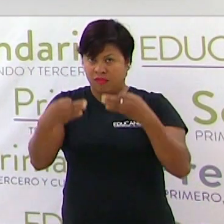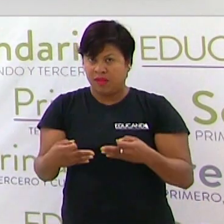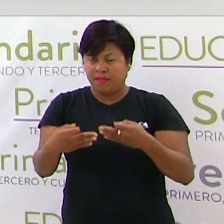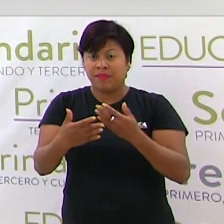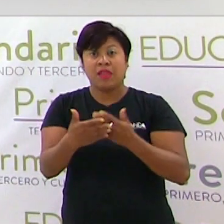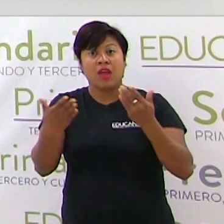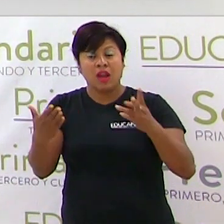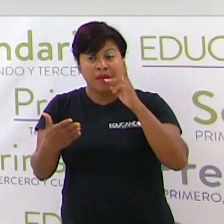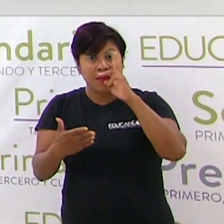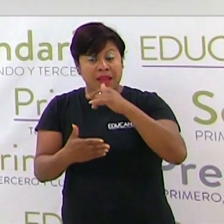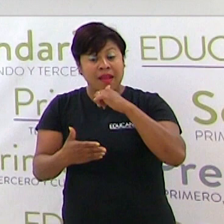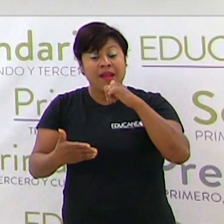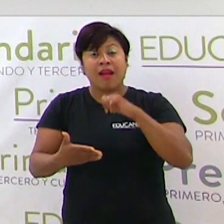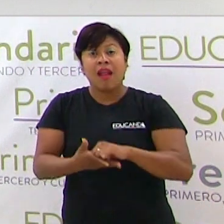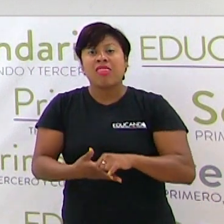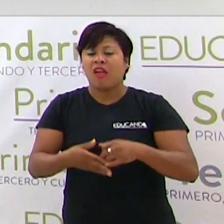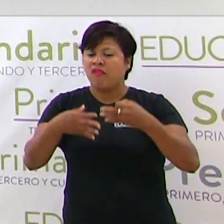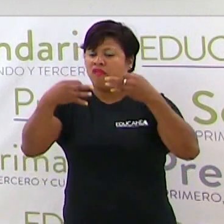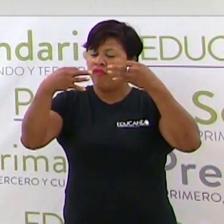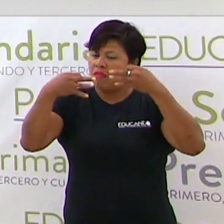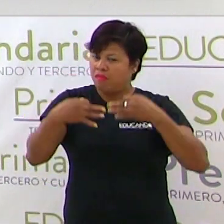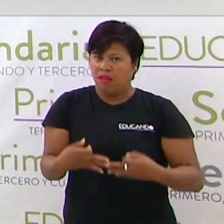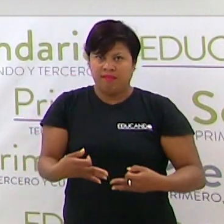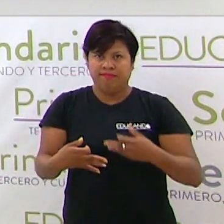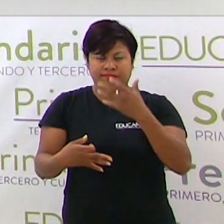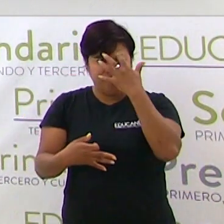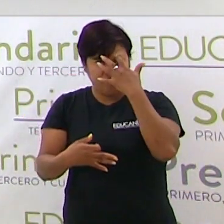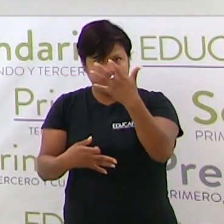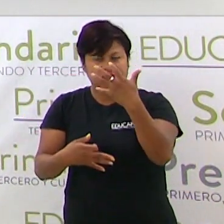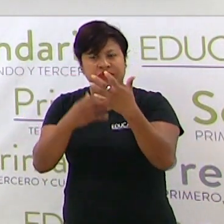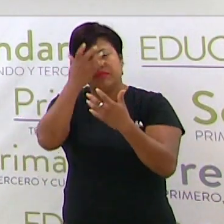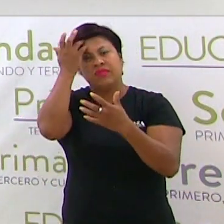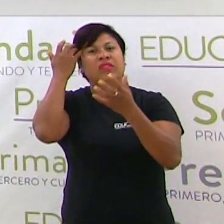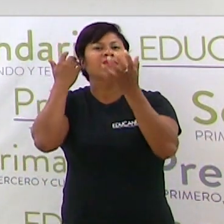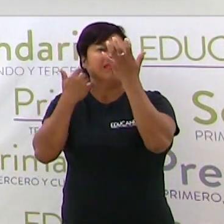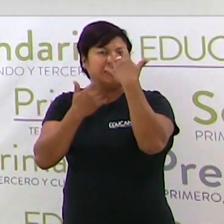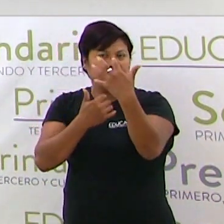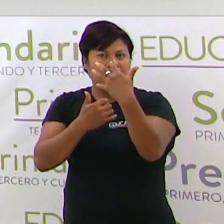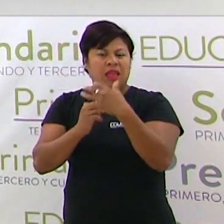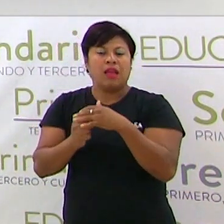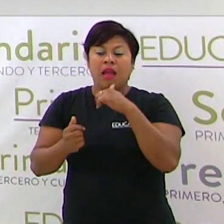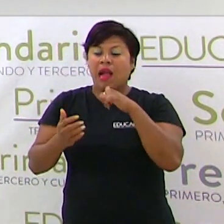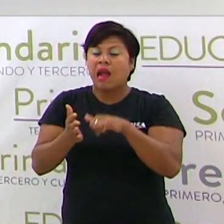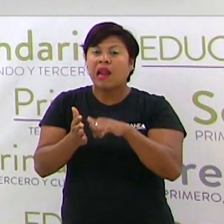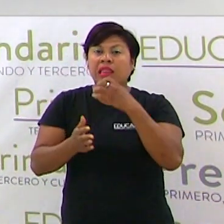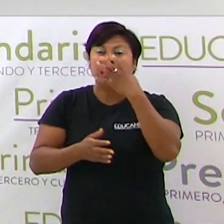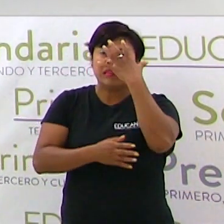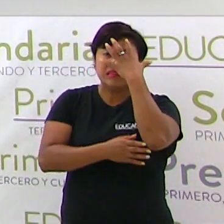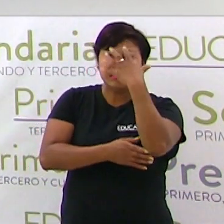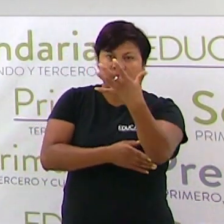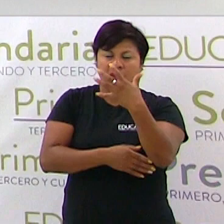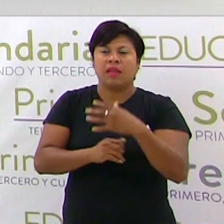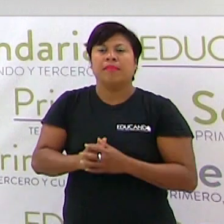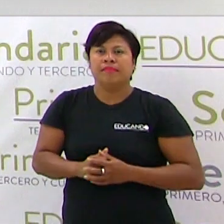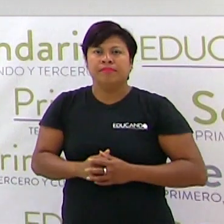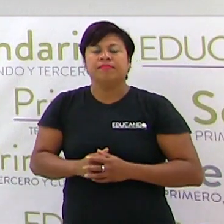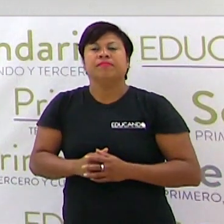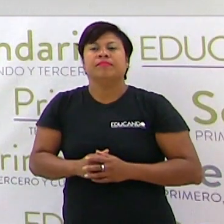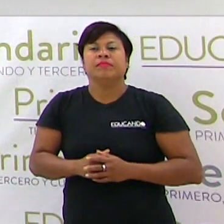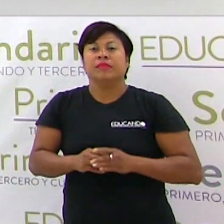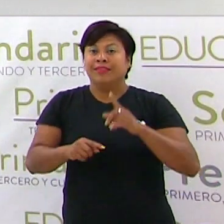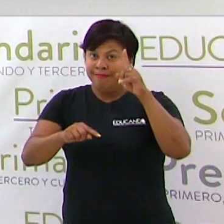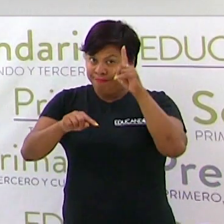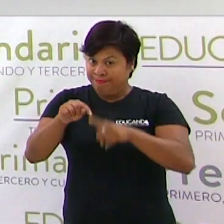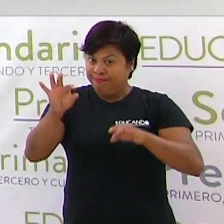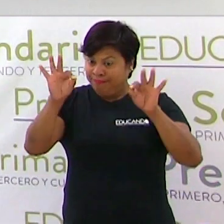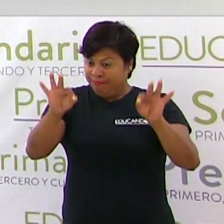un ejemplo de una carta formal, ¿sí? Seria, pues. Bueno, voy a retirar esta de aquí y vamos